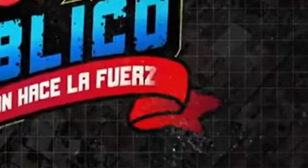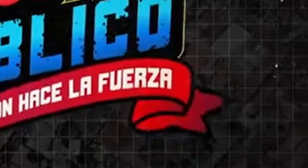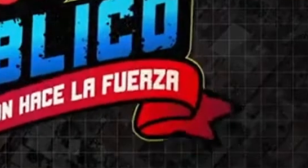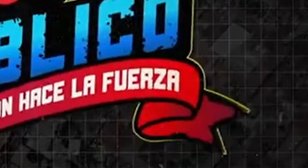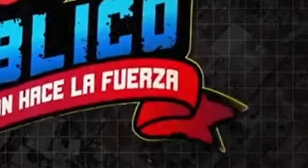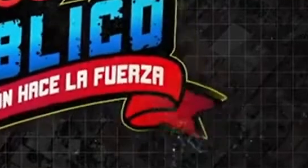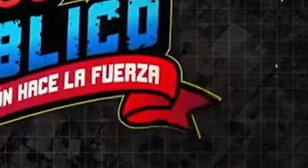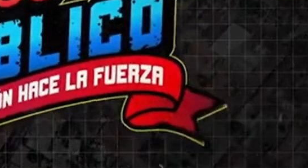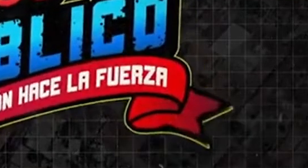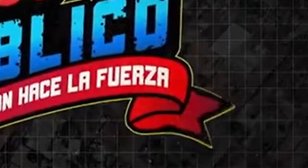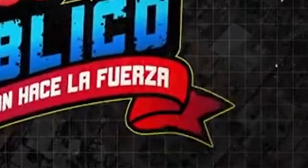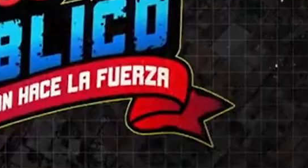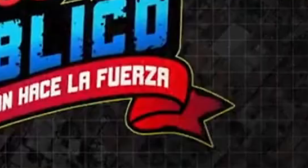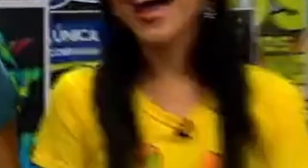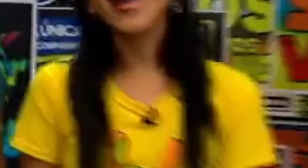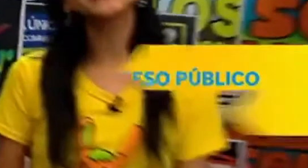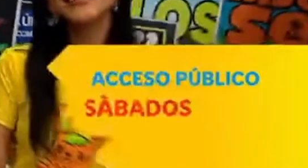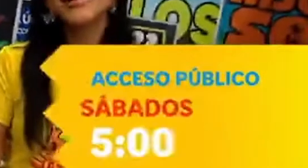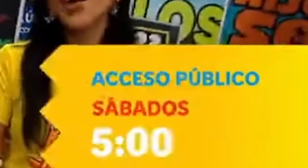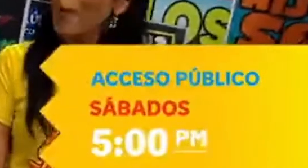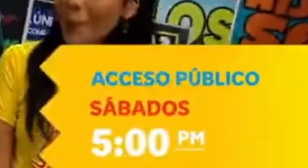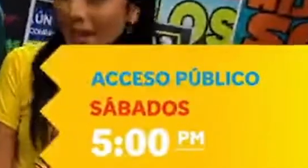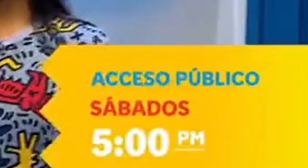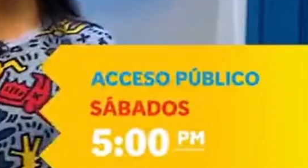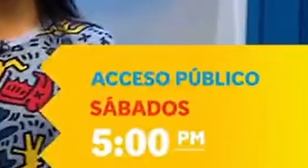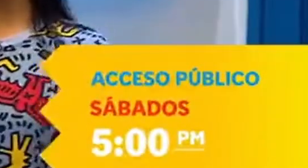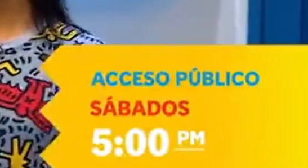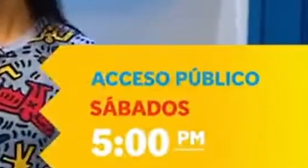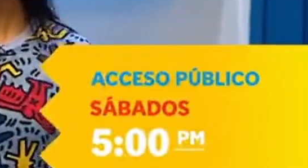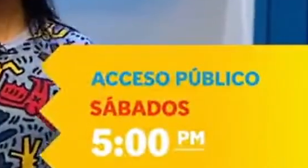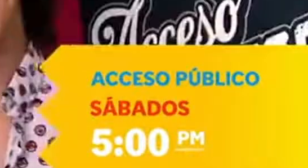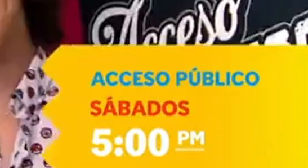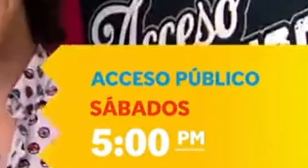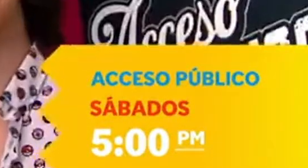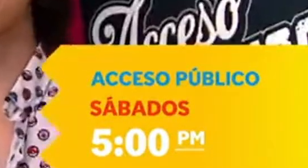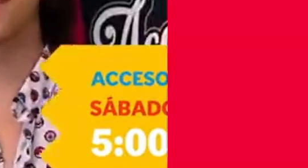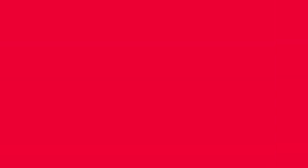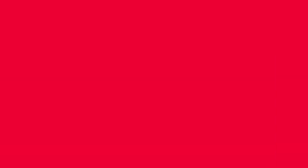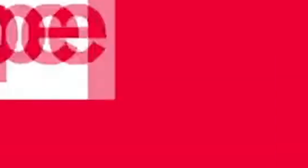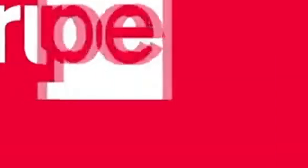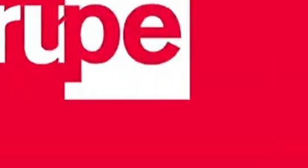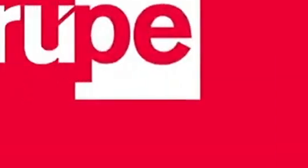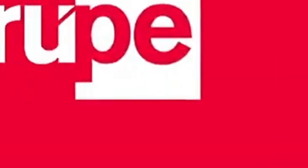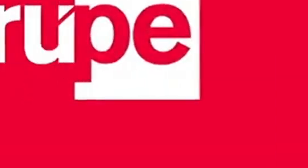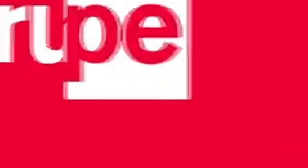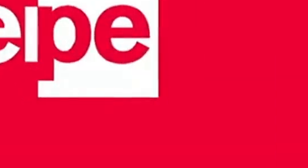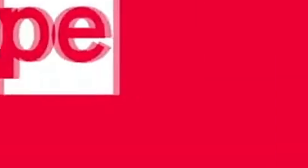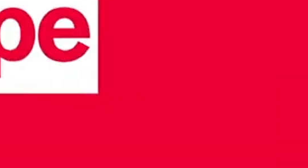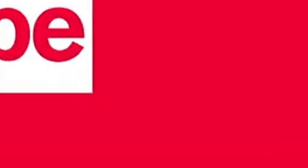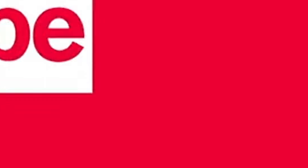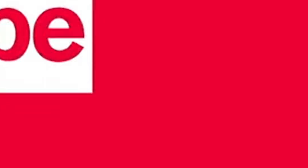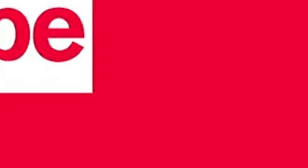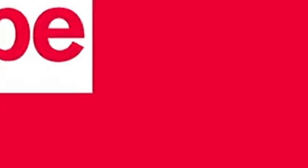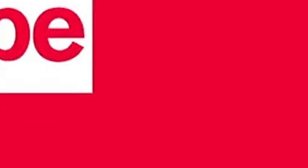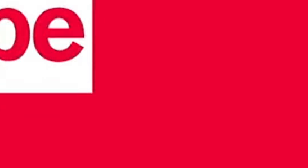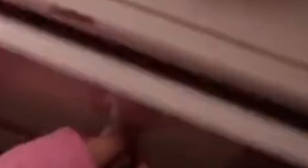La información hace la fuerza. Sábados, 5 de la tarde, por TV Perú.